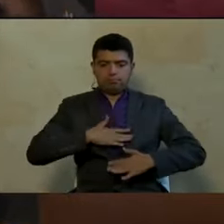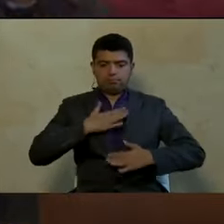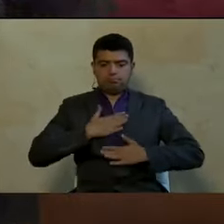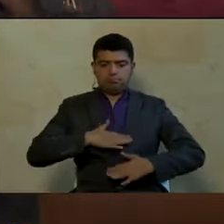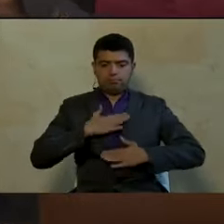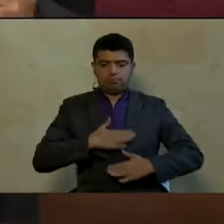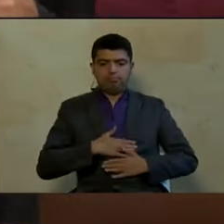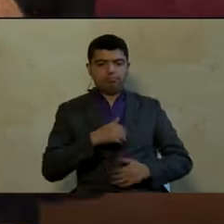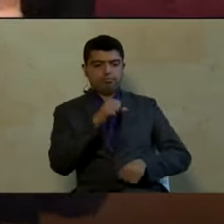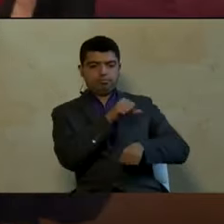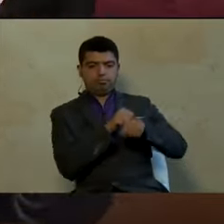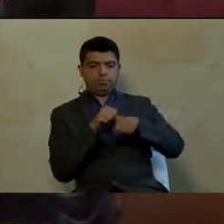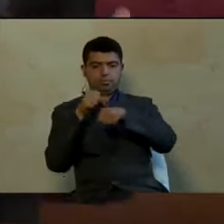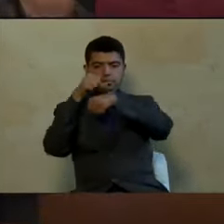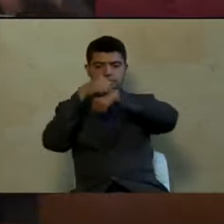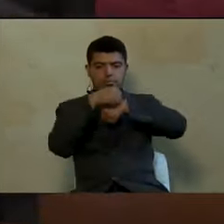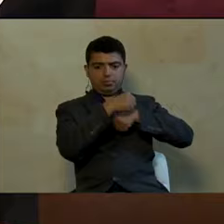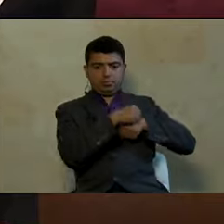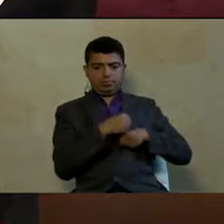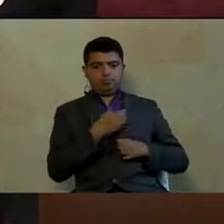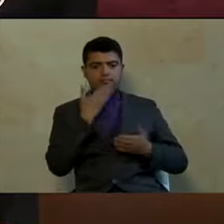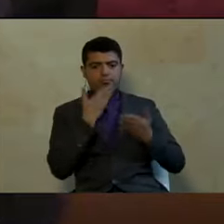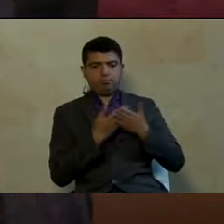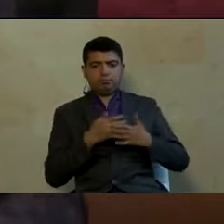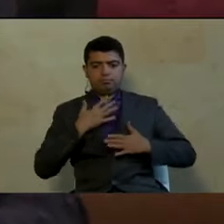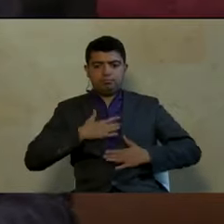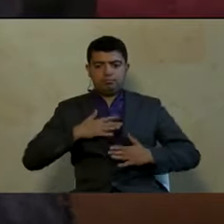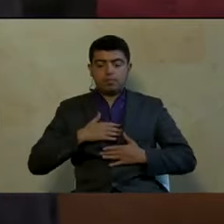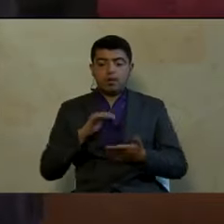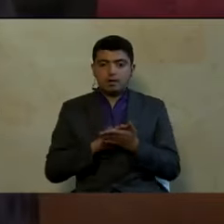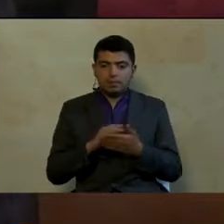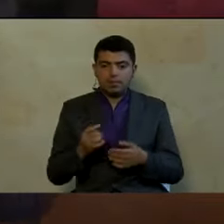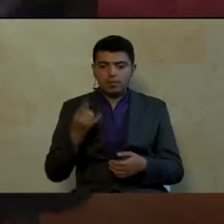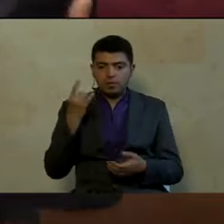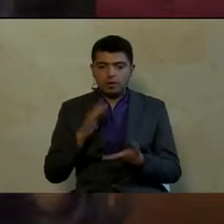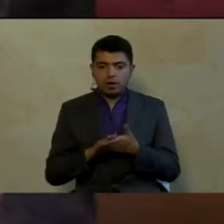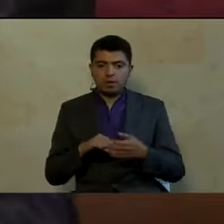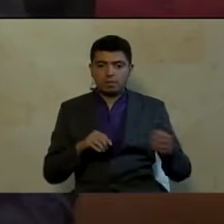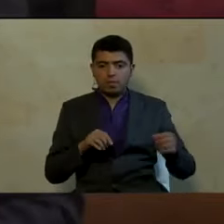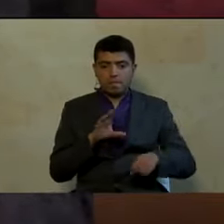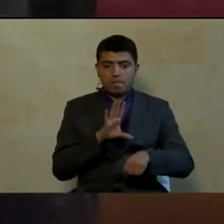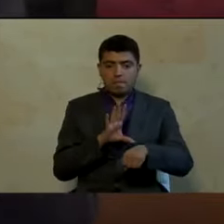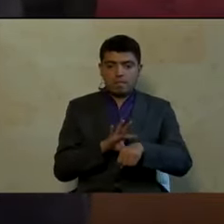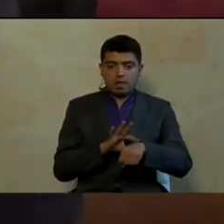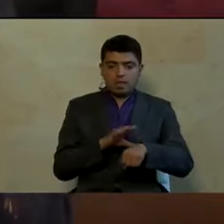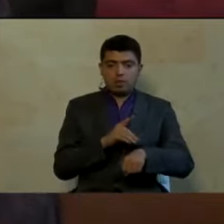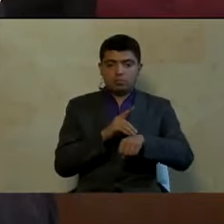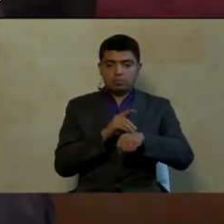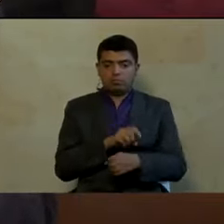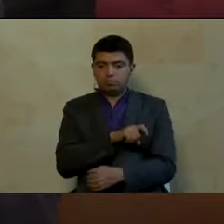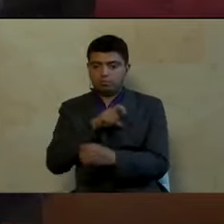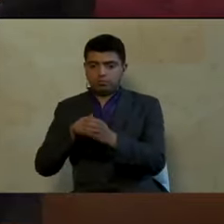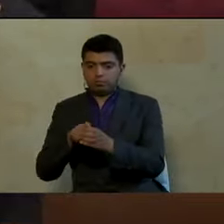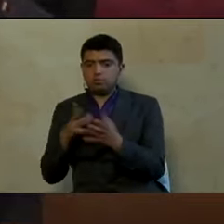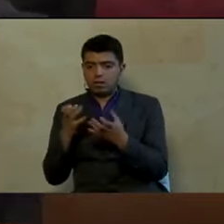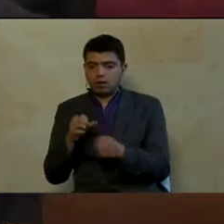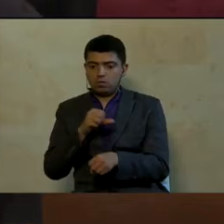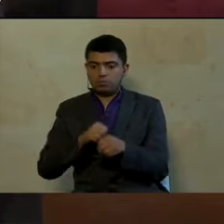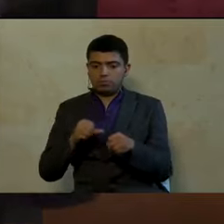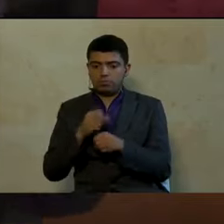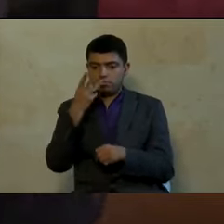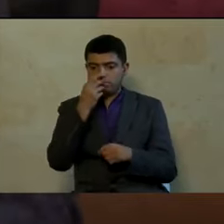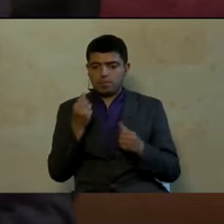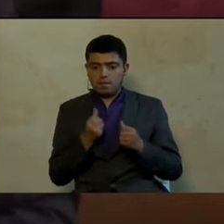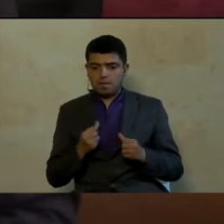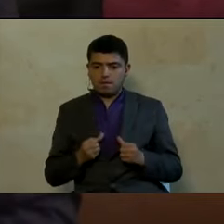las asociaciones que deben inscribir a los médicos que hagan cirugía con fines estéticos para que